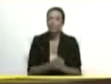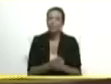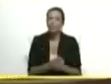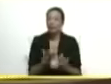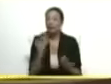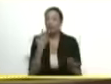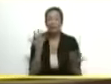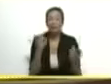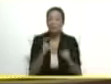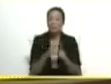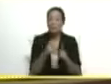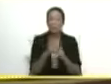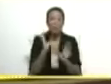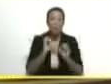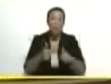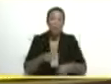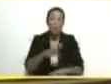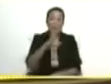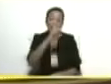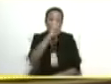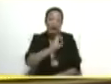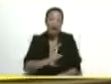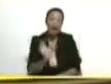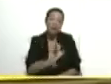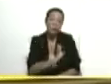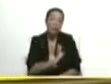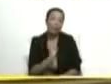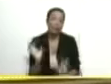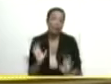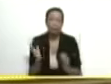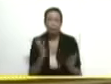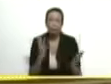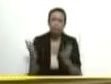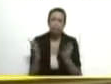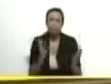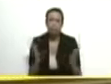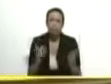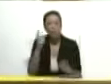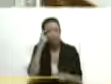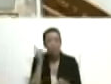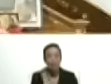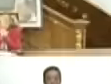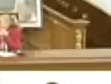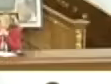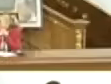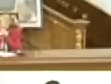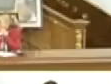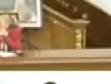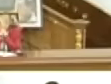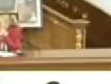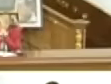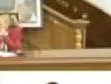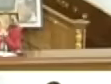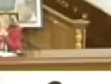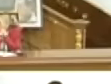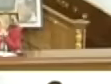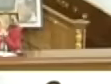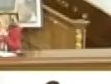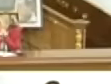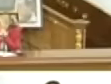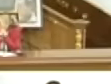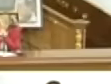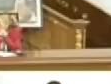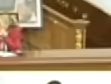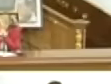Pasa que siempre cuando empieza el año uno está como turuleto. Los días pasan, como dice la gaita,